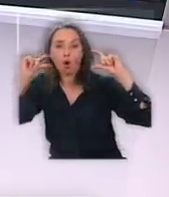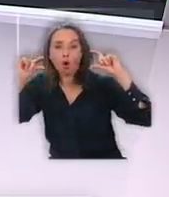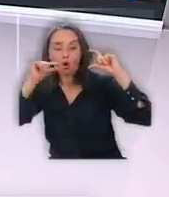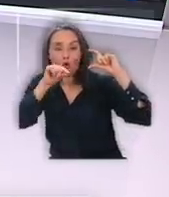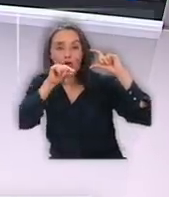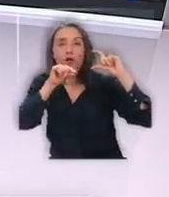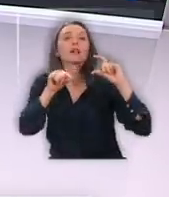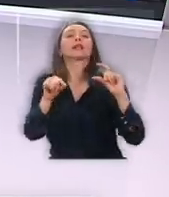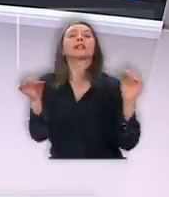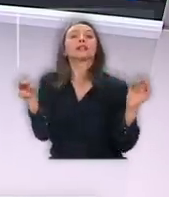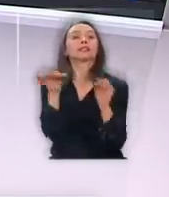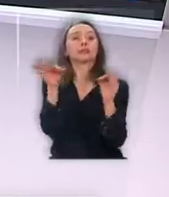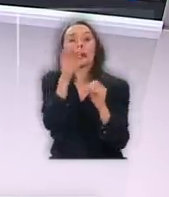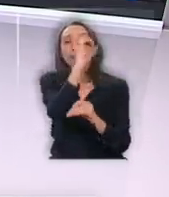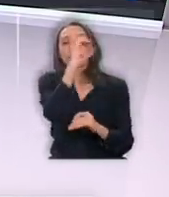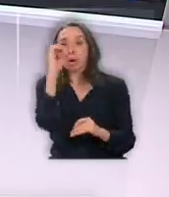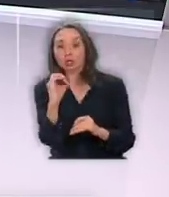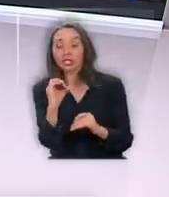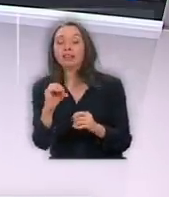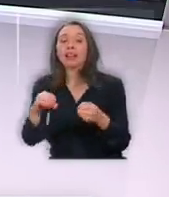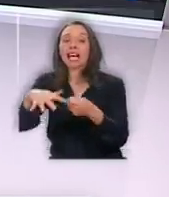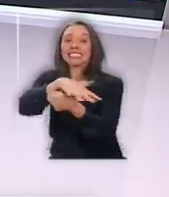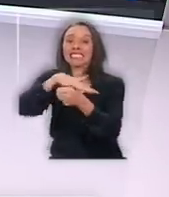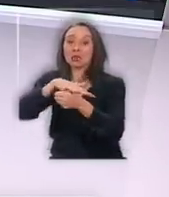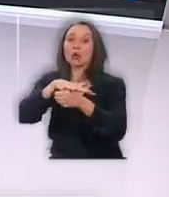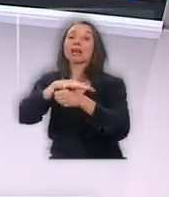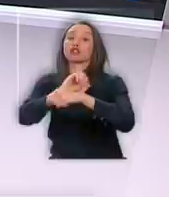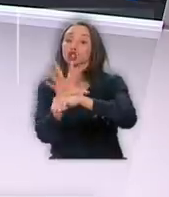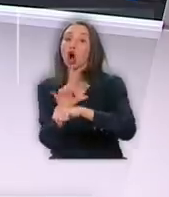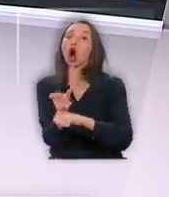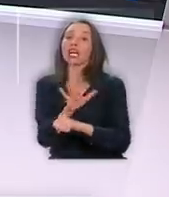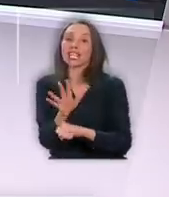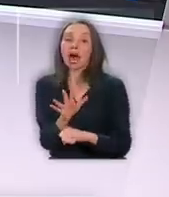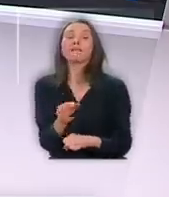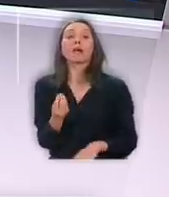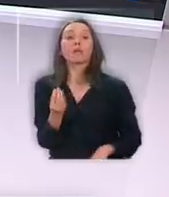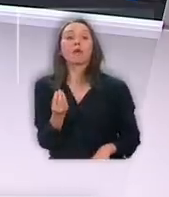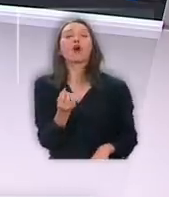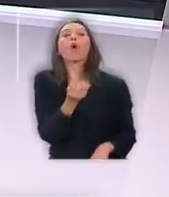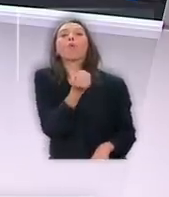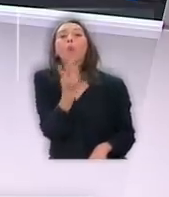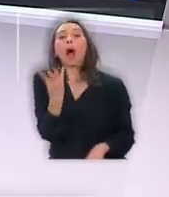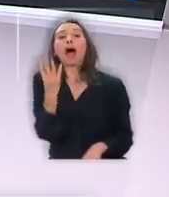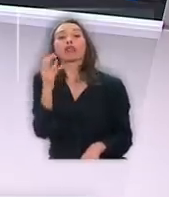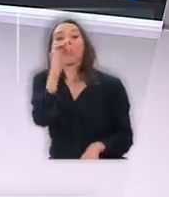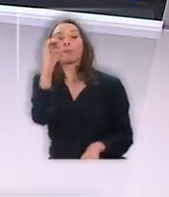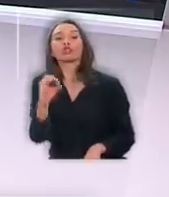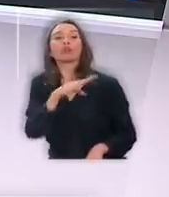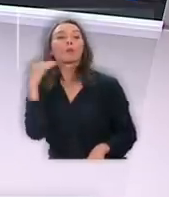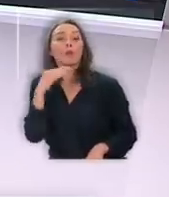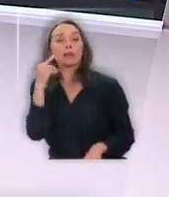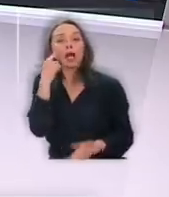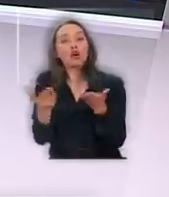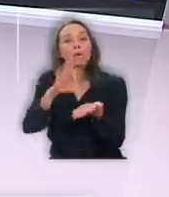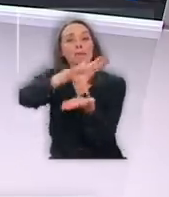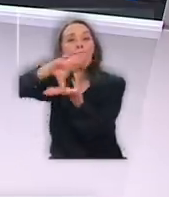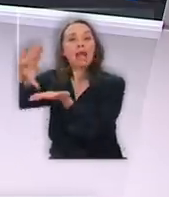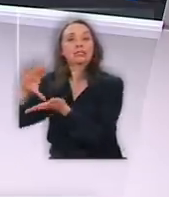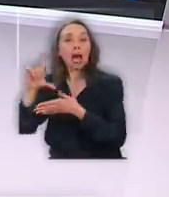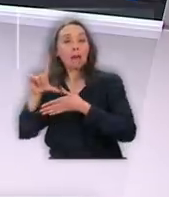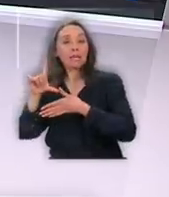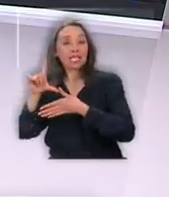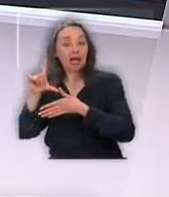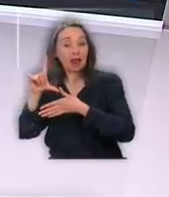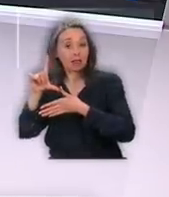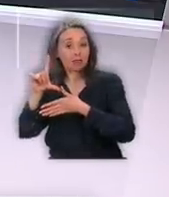dentro del contexto de pandemia, que es muy grave, sigue siendo una buena cifra, que es la tasa de letalidad, si lo comparamos sobre todo con América Latina, que fue